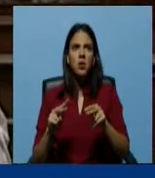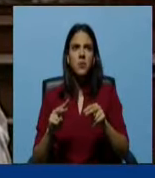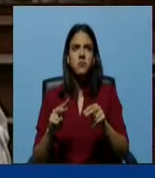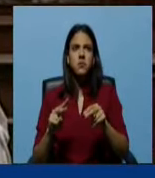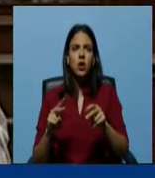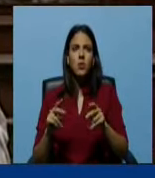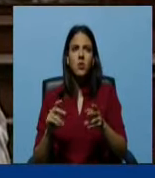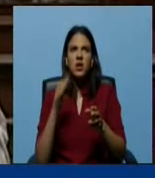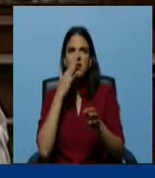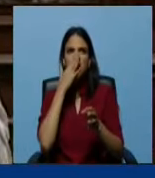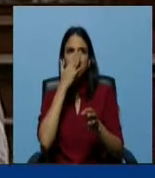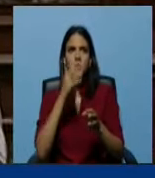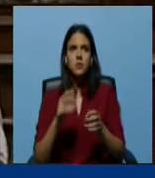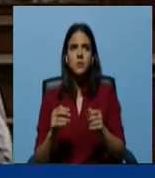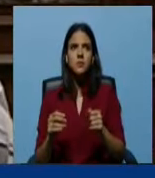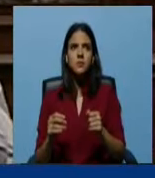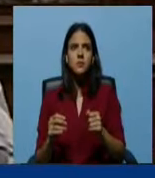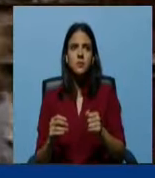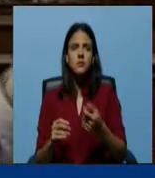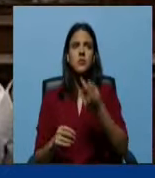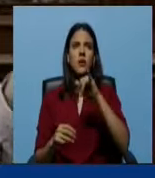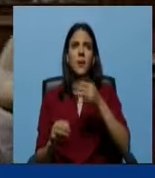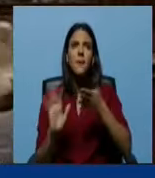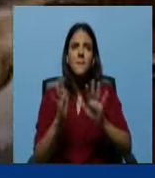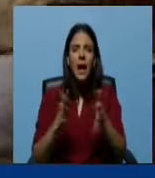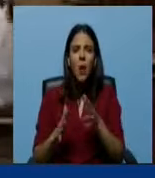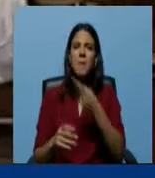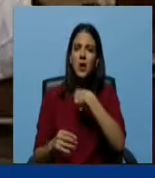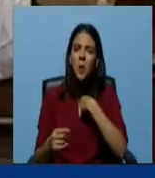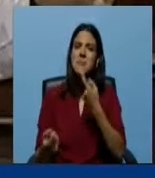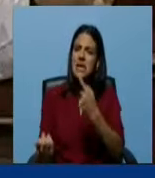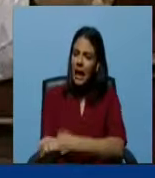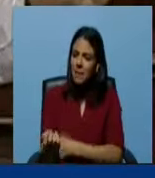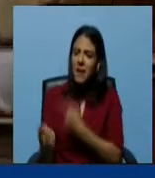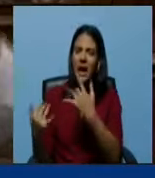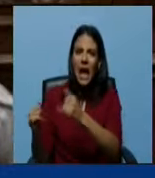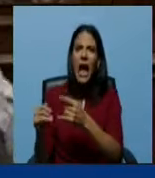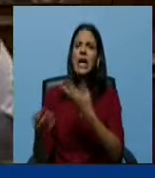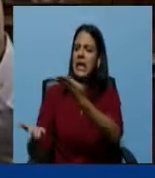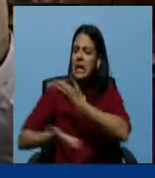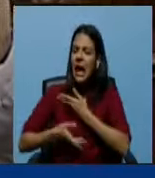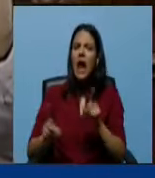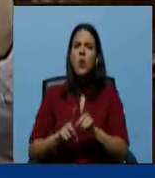Mari, médica, ella siempre ganó bien, me ha regalado 2 fluces.